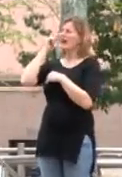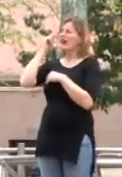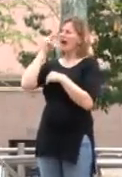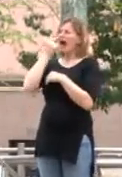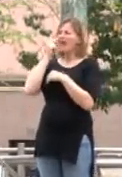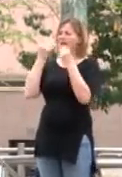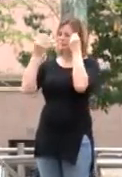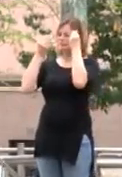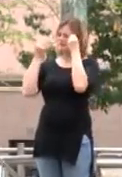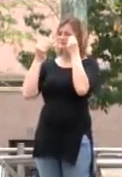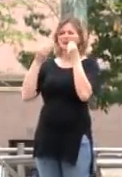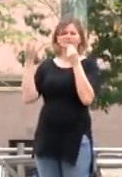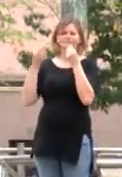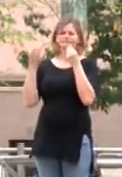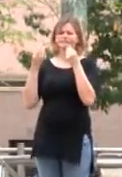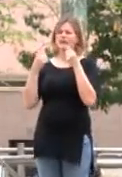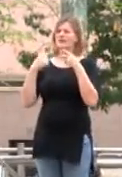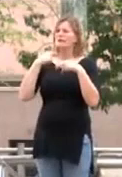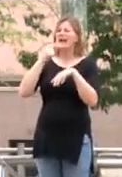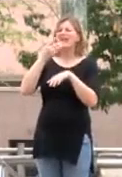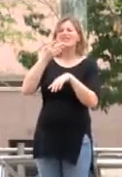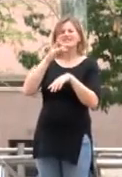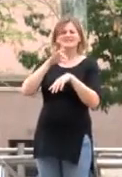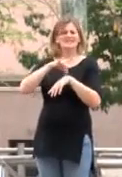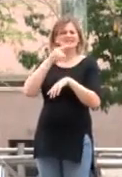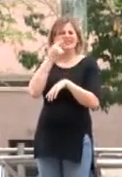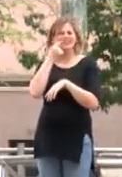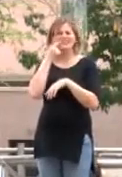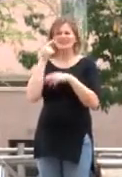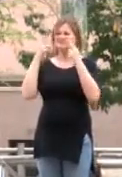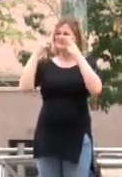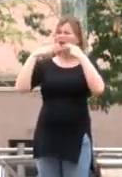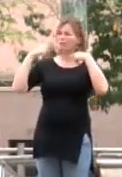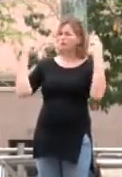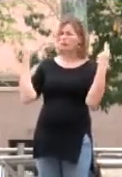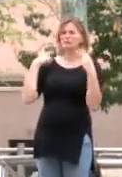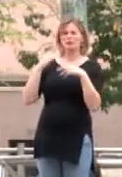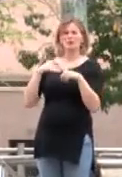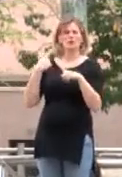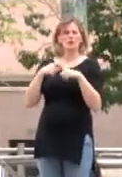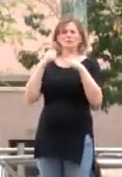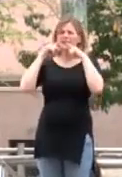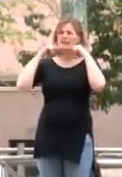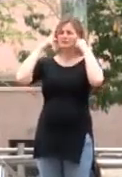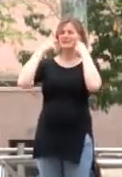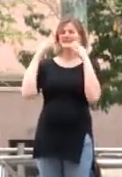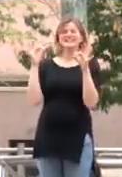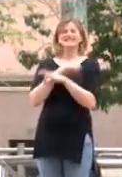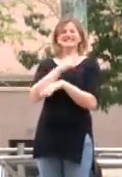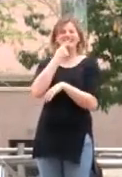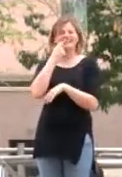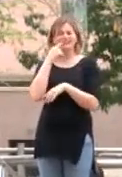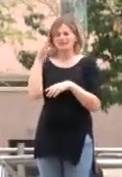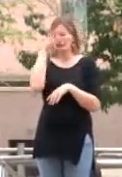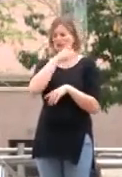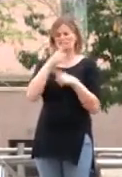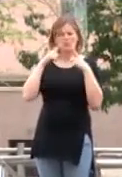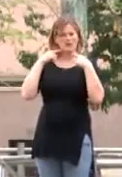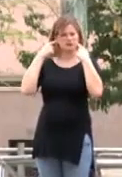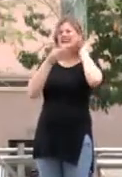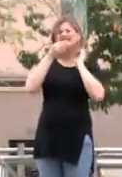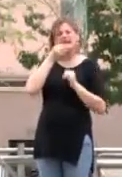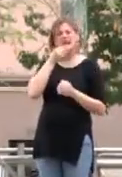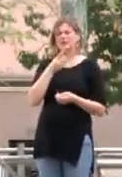todos tengamos dientes, para que podamos sonreír, porque sin dientes no se sonríe. Mirad,